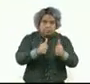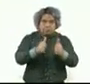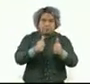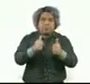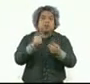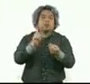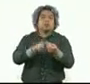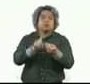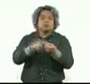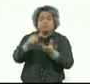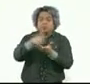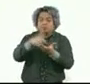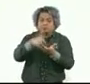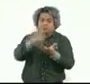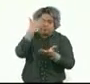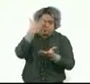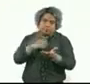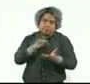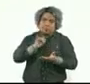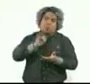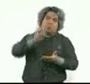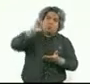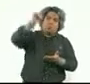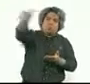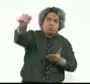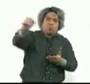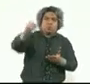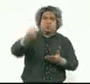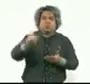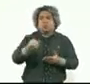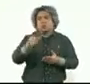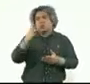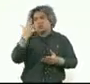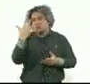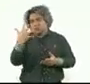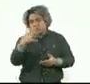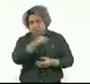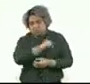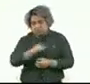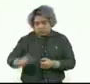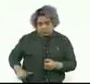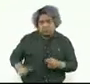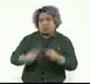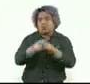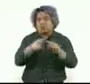destinadas ya a estos sitios que se mencionaban, son 5 alcaldías,